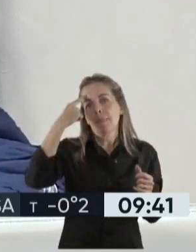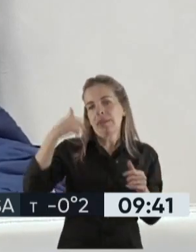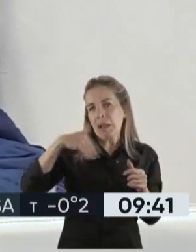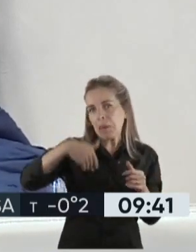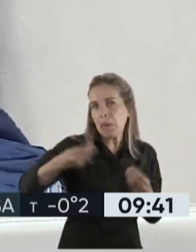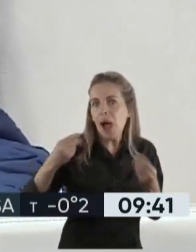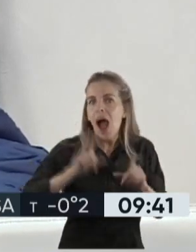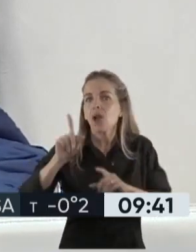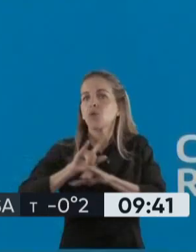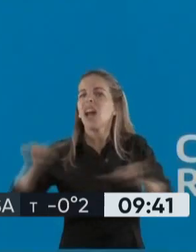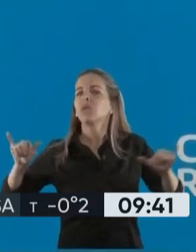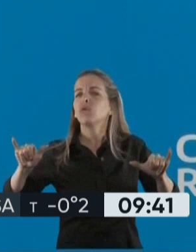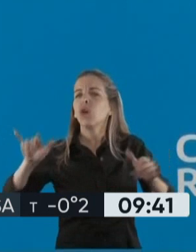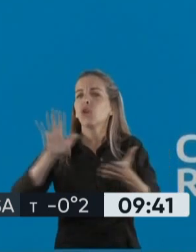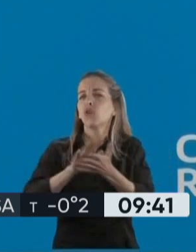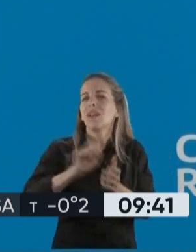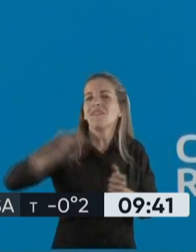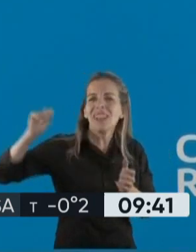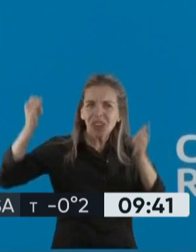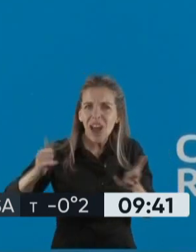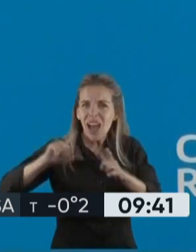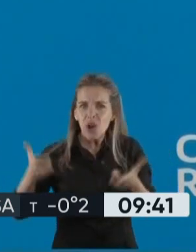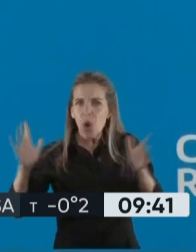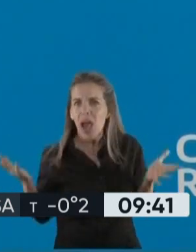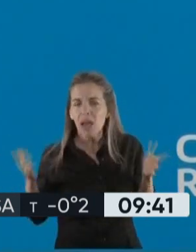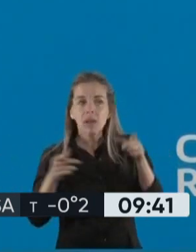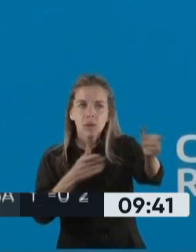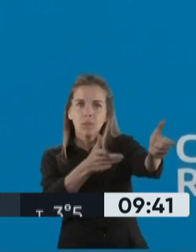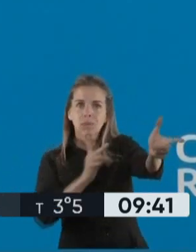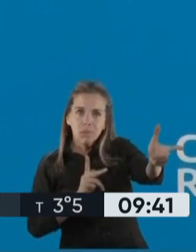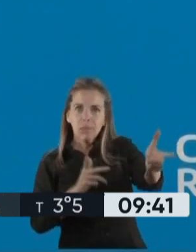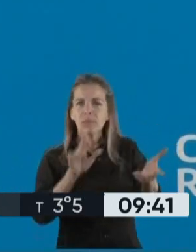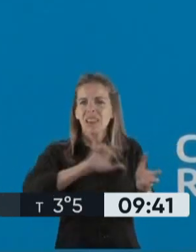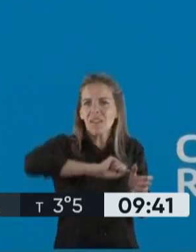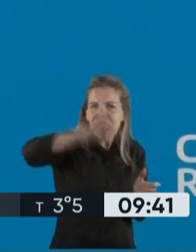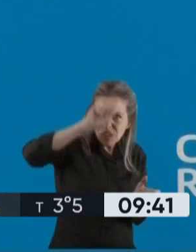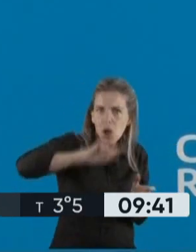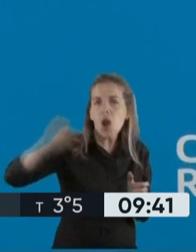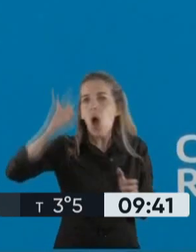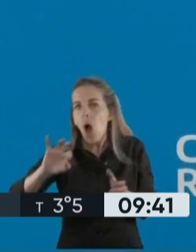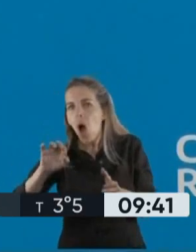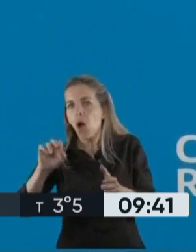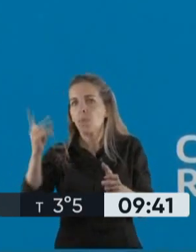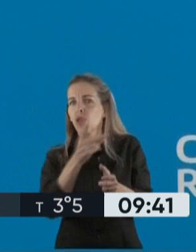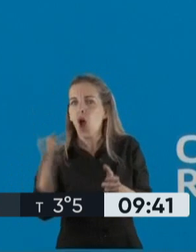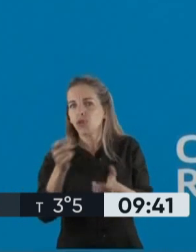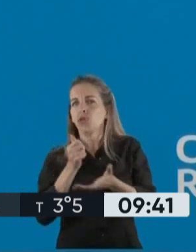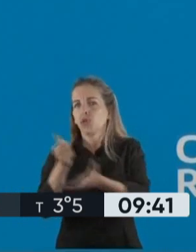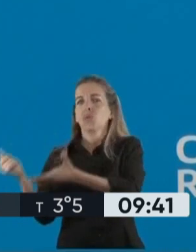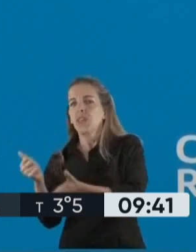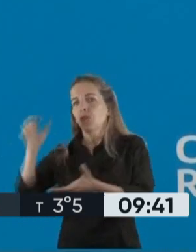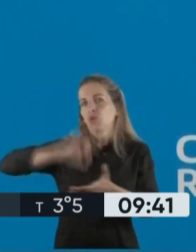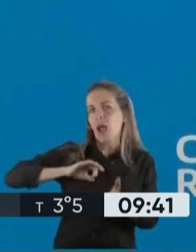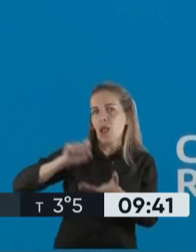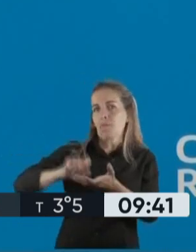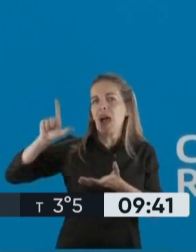por el tema inflación? Las cosas que usted mencionó no tienen que ver con el tema de inflación, sino con el tema de refuerzo de ingresos, que son como las dos patas, digamos, ¿no? Hay que luchar